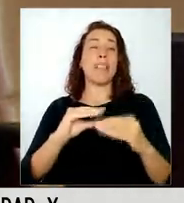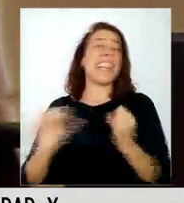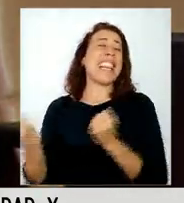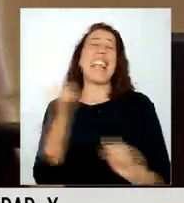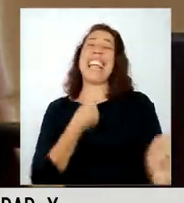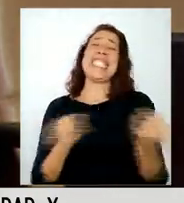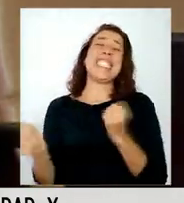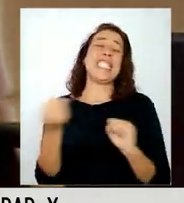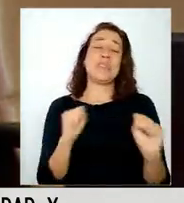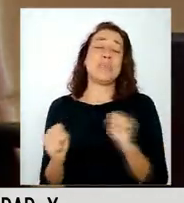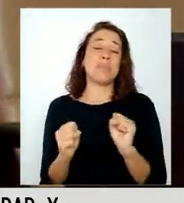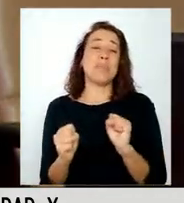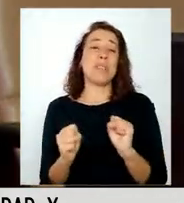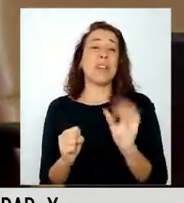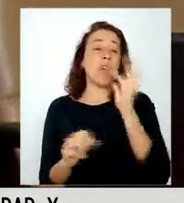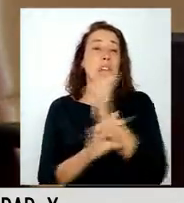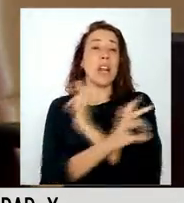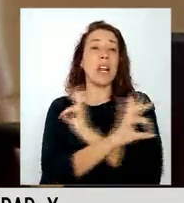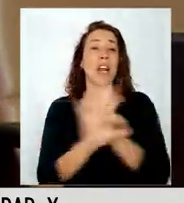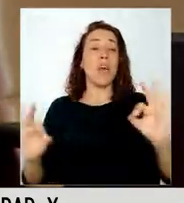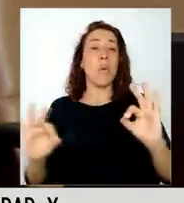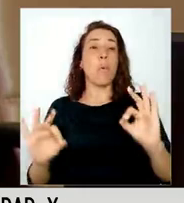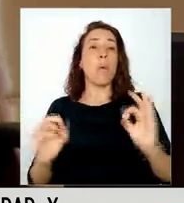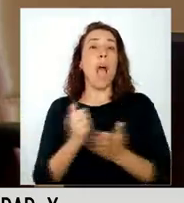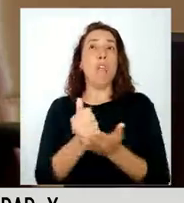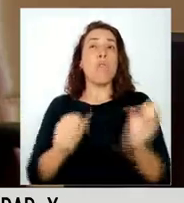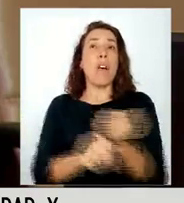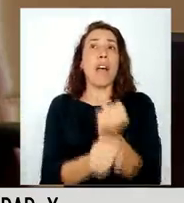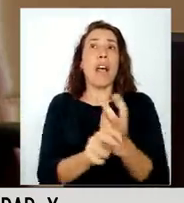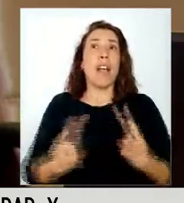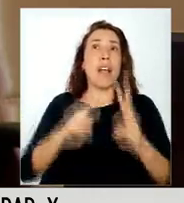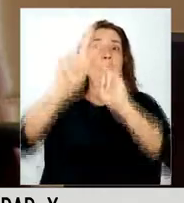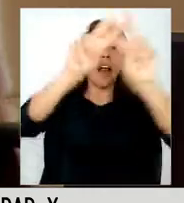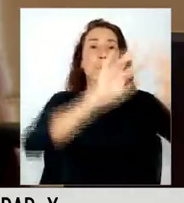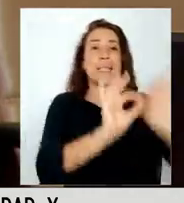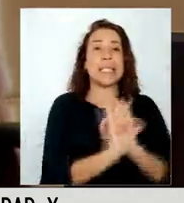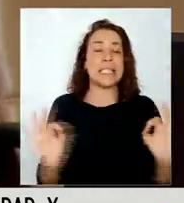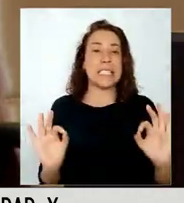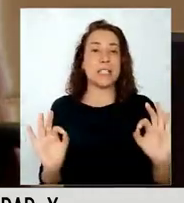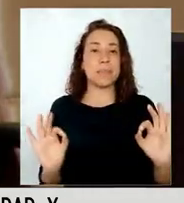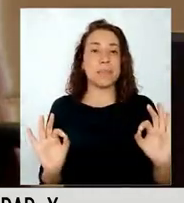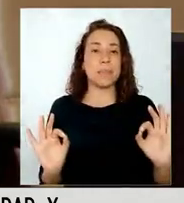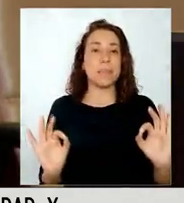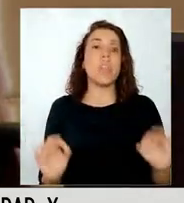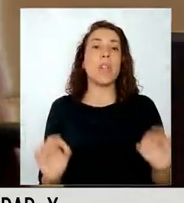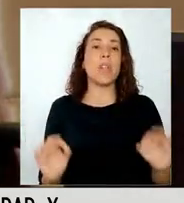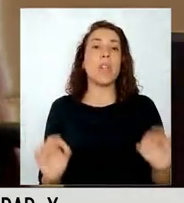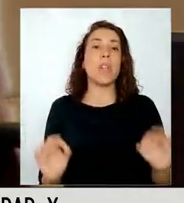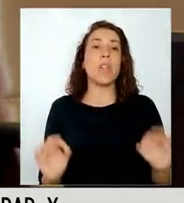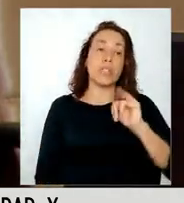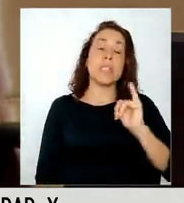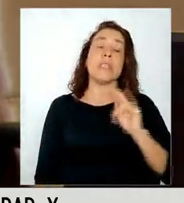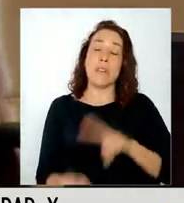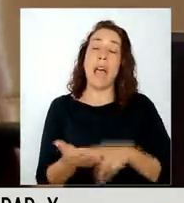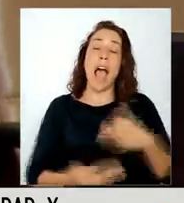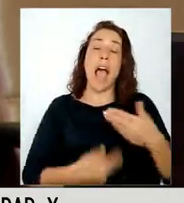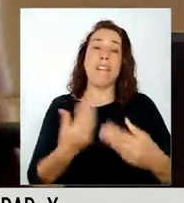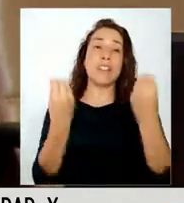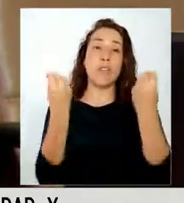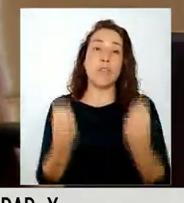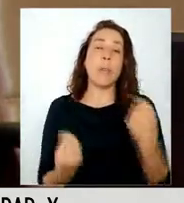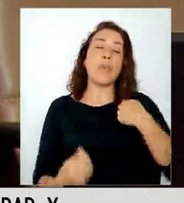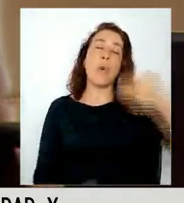han recibido la reconstrucción que necesitan presidente si bien Vamos por el camino correcto me preocupa profundamente